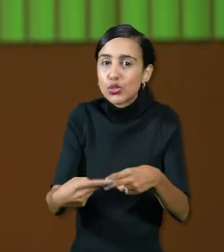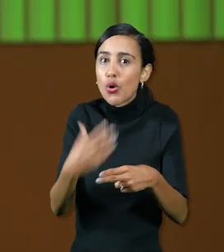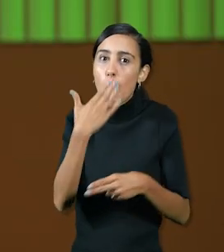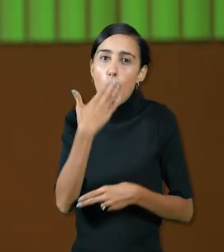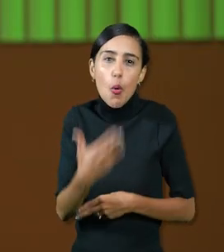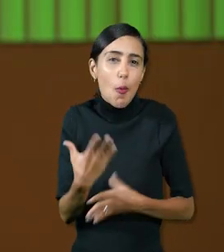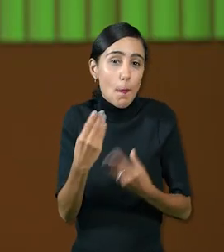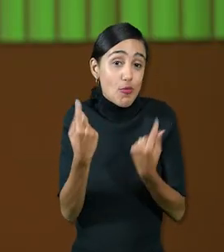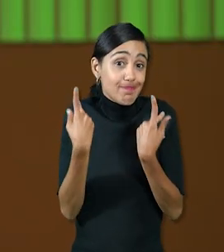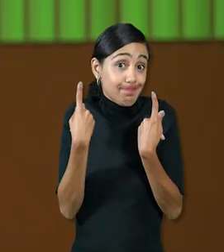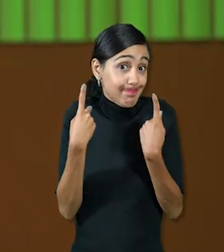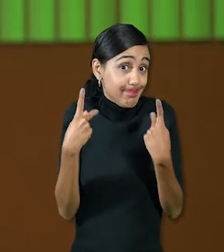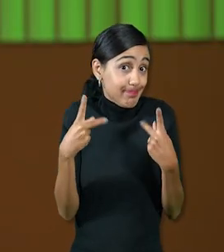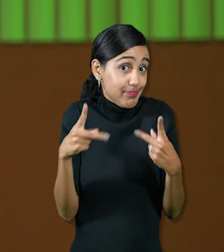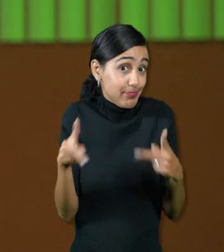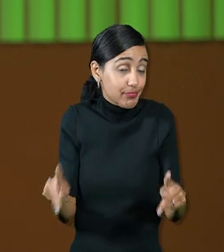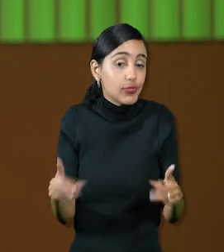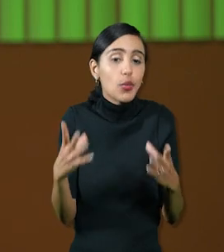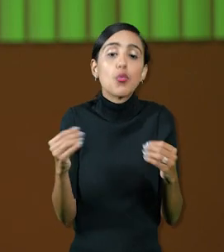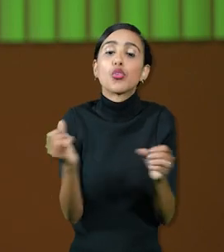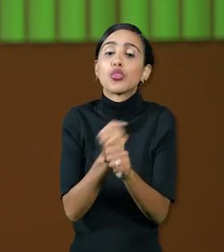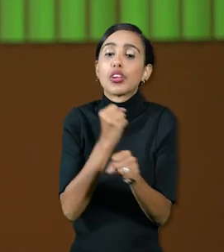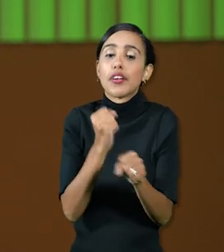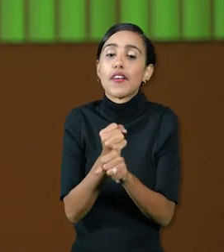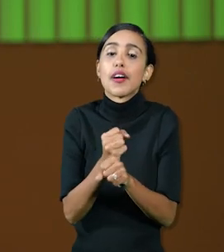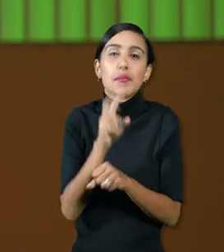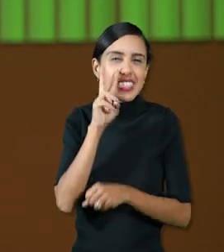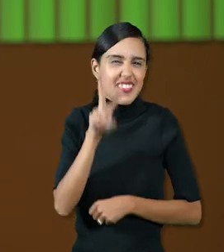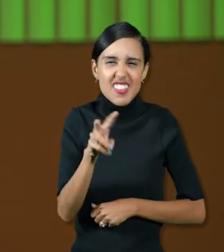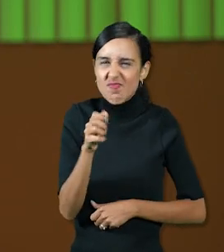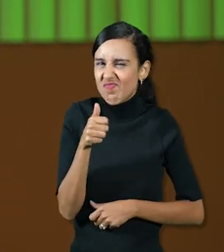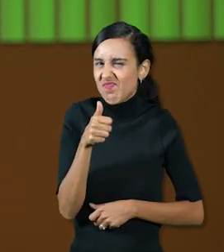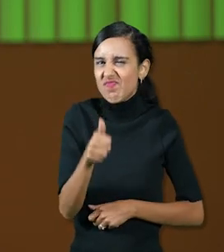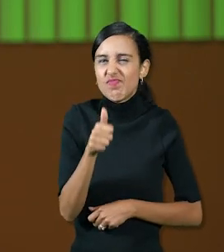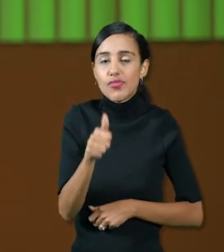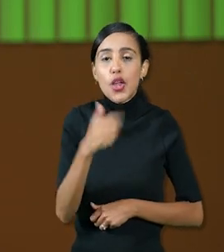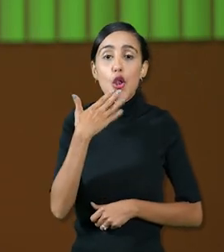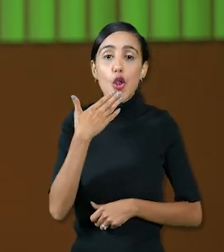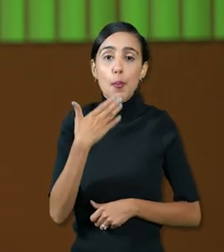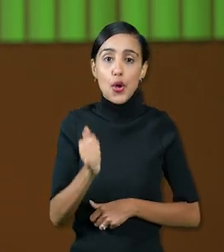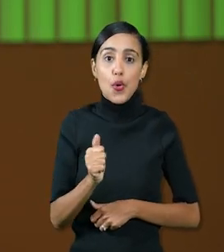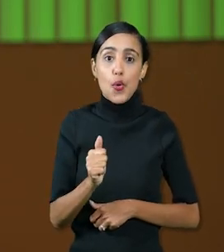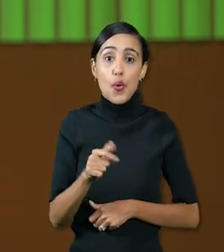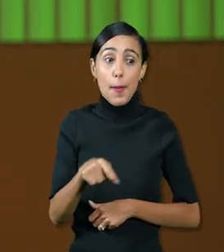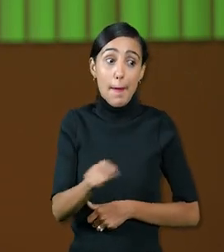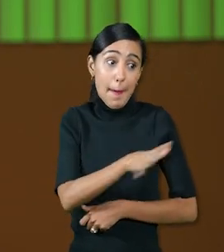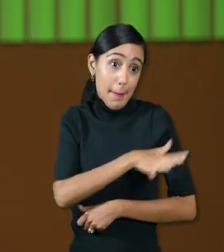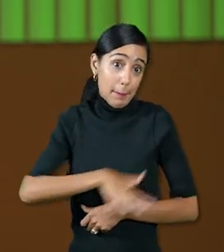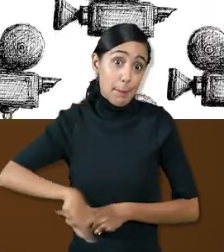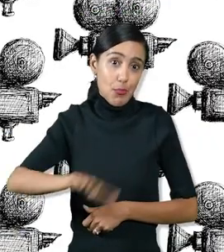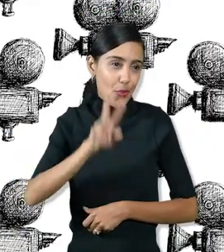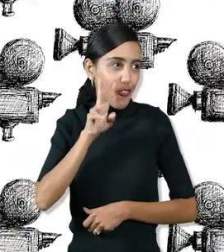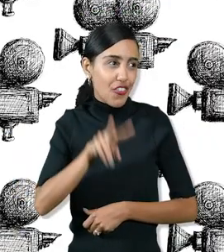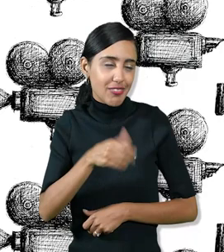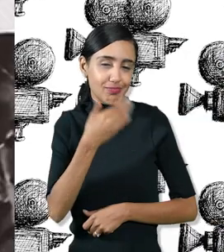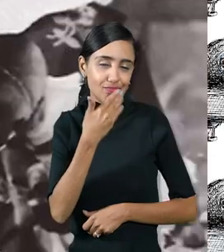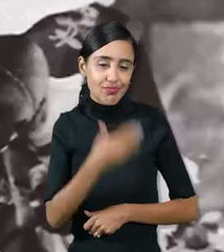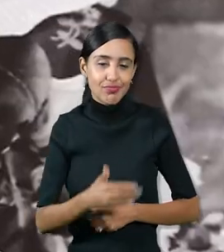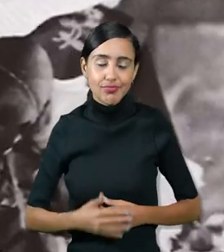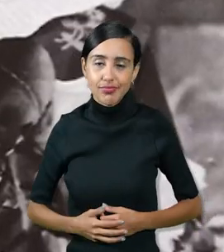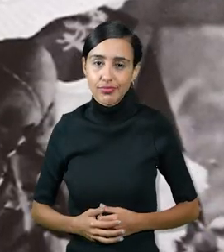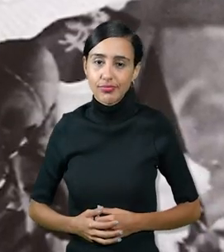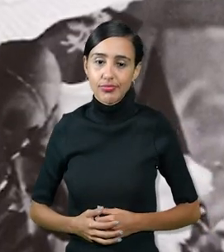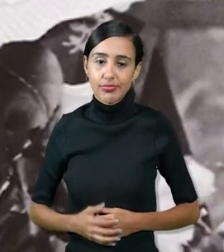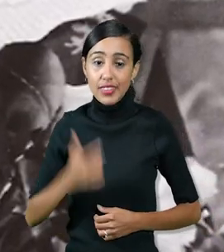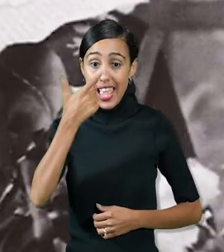mucho profesionalismo, con mucho oficio y para ese bien, ¿no? Para que llegara lo mejor posible al mejor puerto posible.